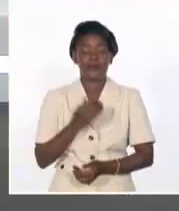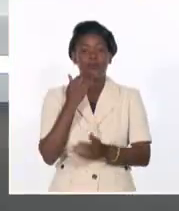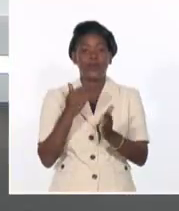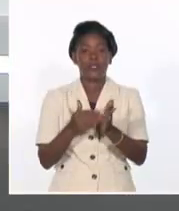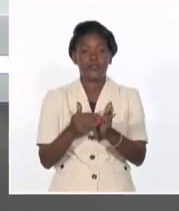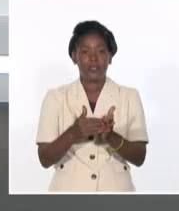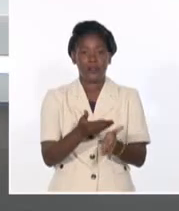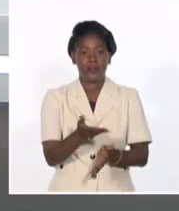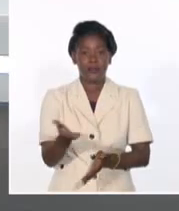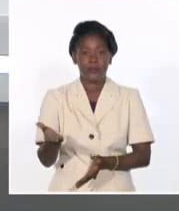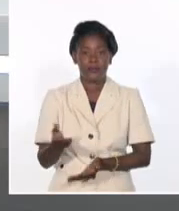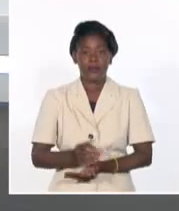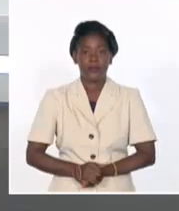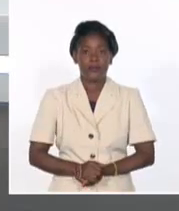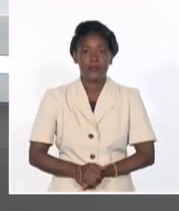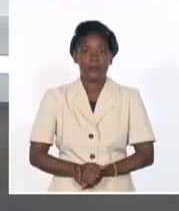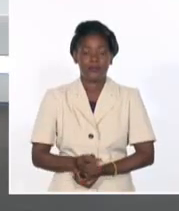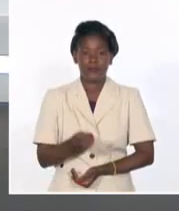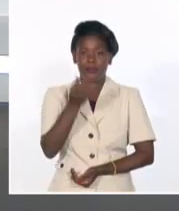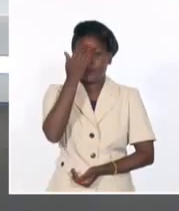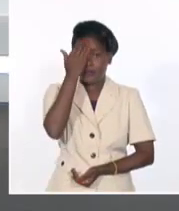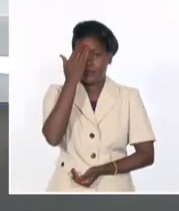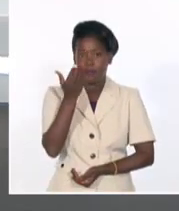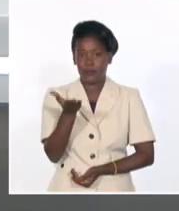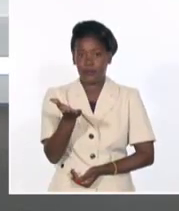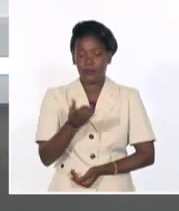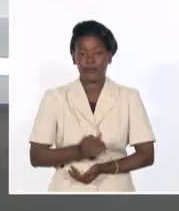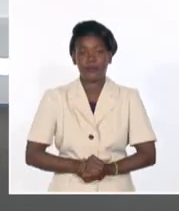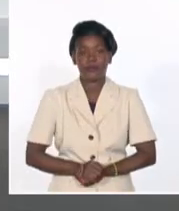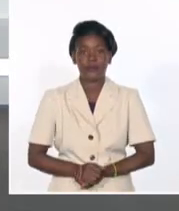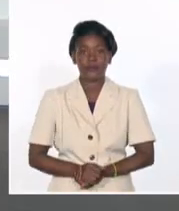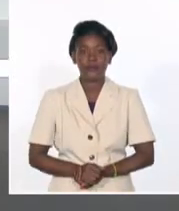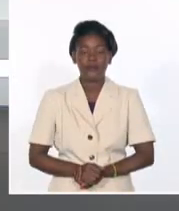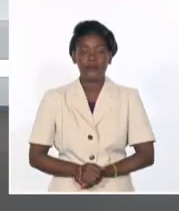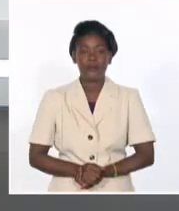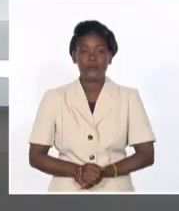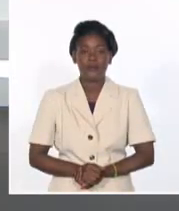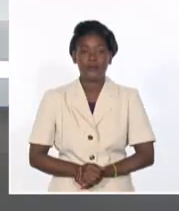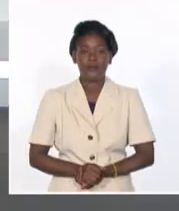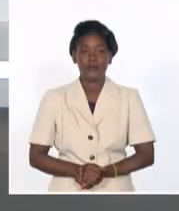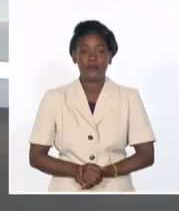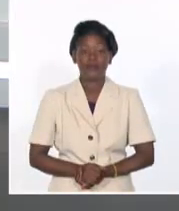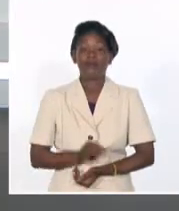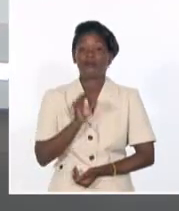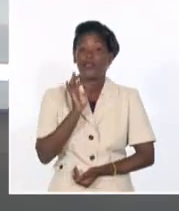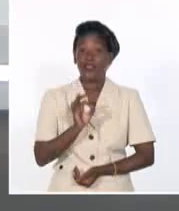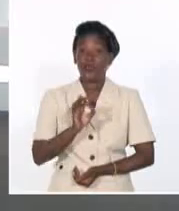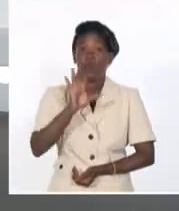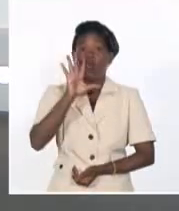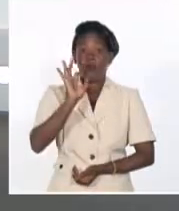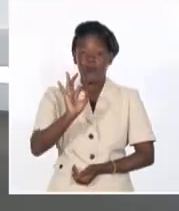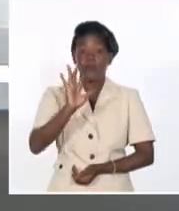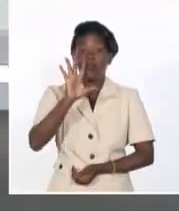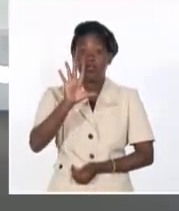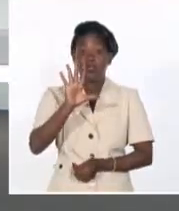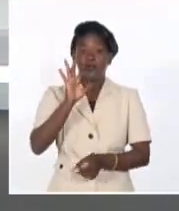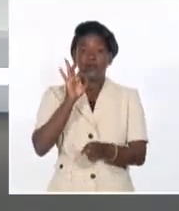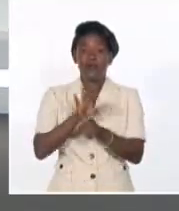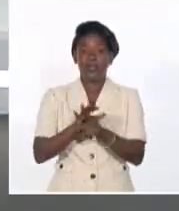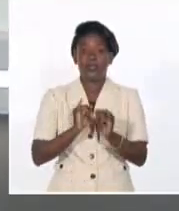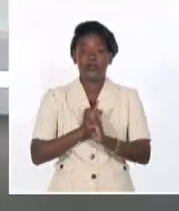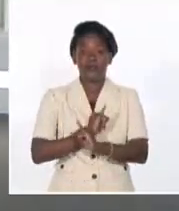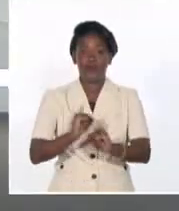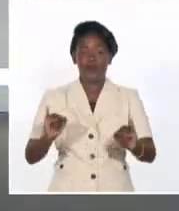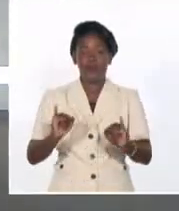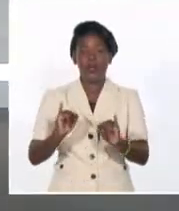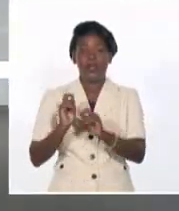tarde. Muchísimas gracias, Orlando. El saludo también para ti. Vas a estar informando sobre la final de la pelota